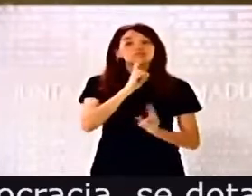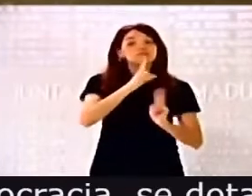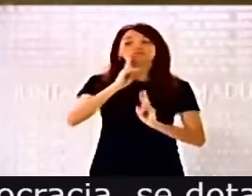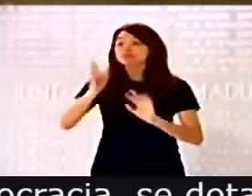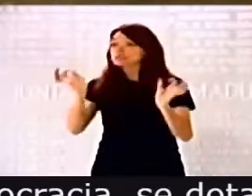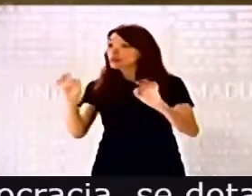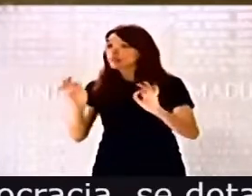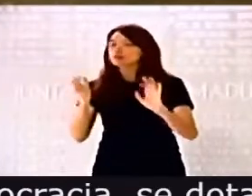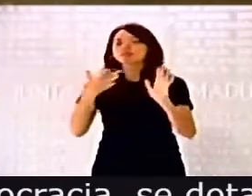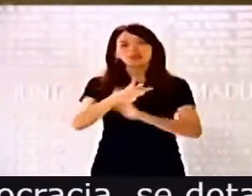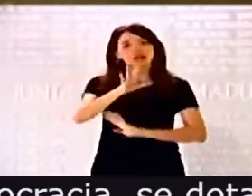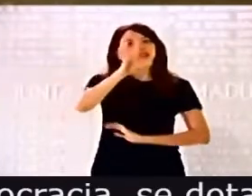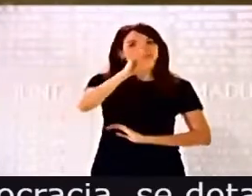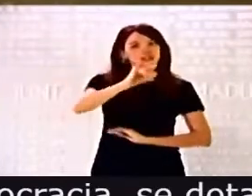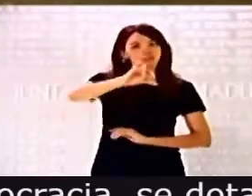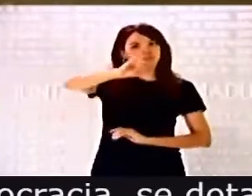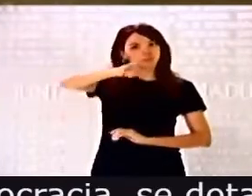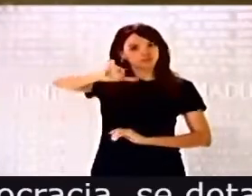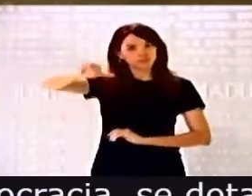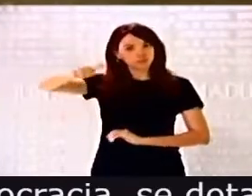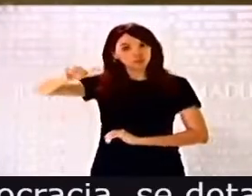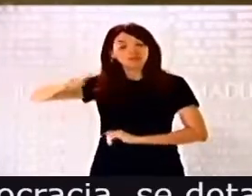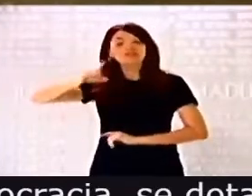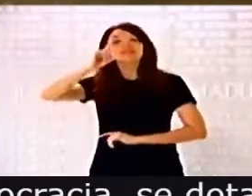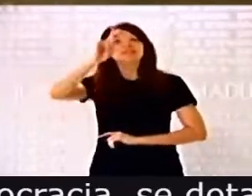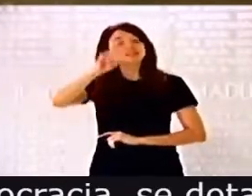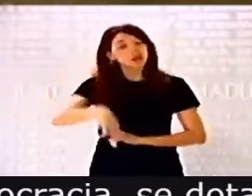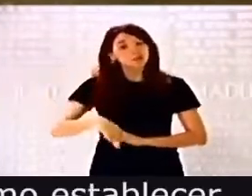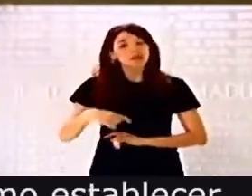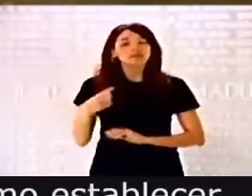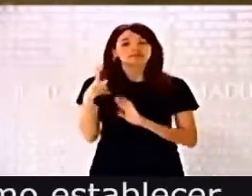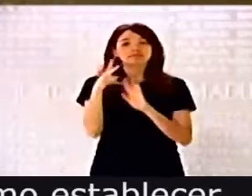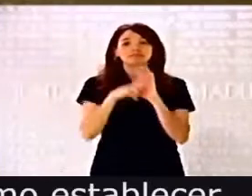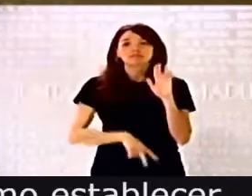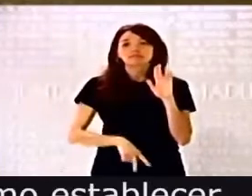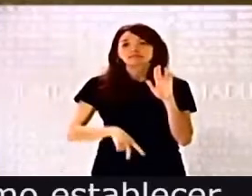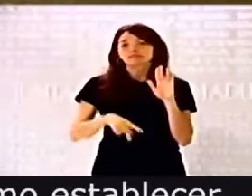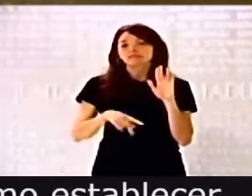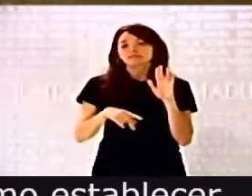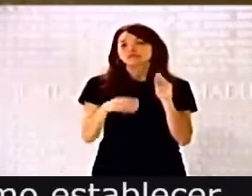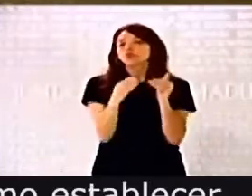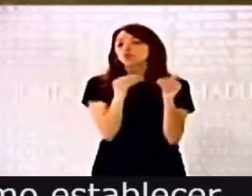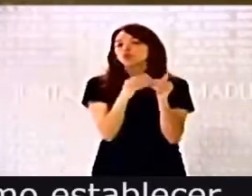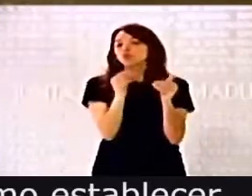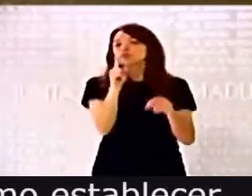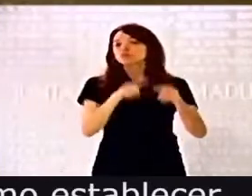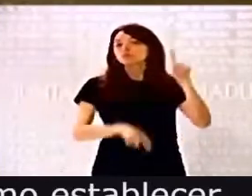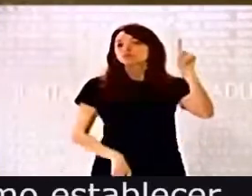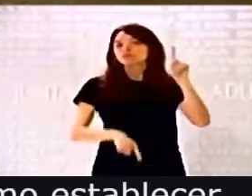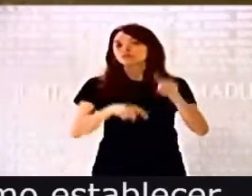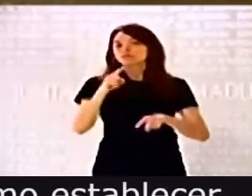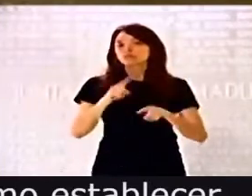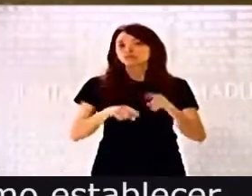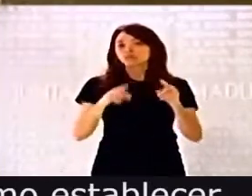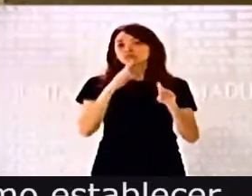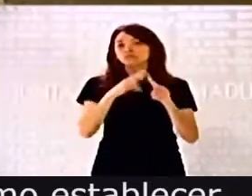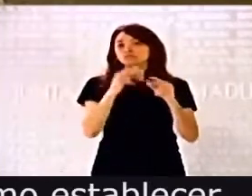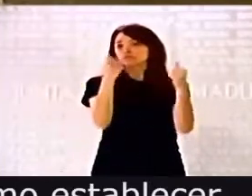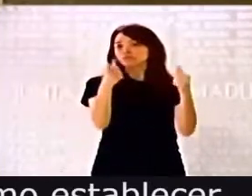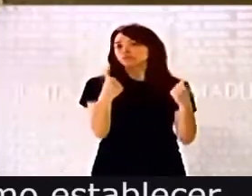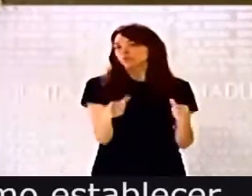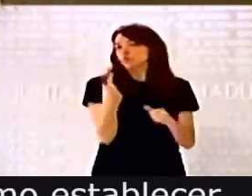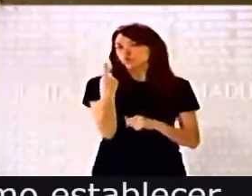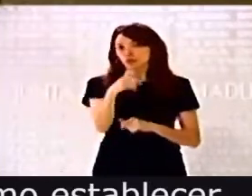licencias, así como establecer claramente el régimen de aquellos usos que no necesiten calificación.